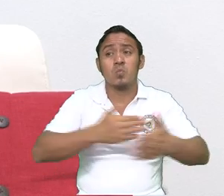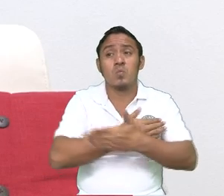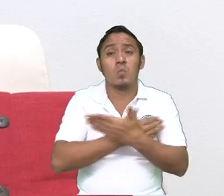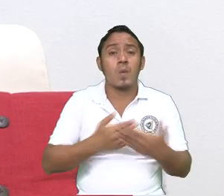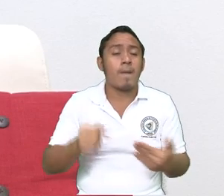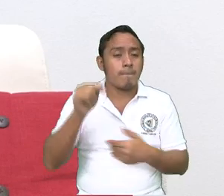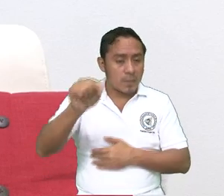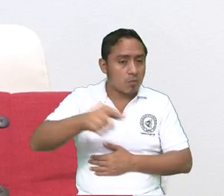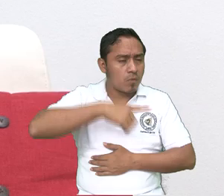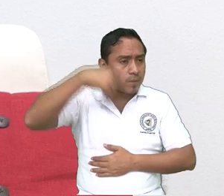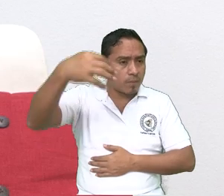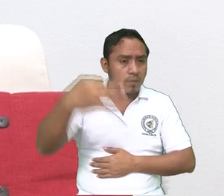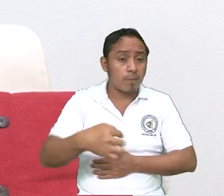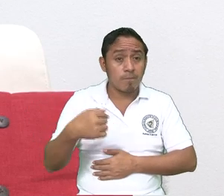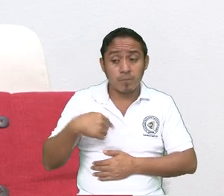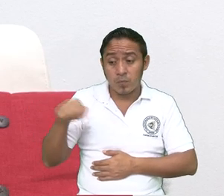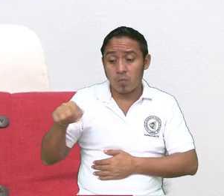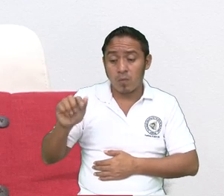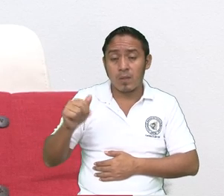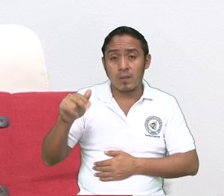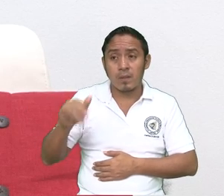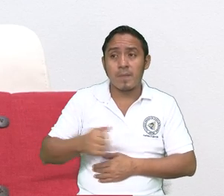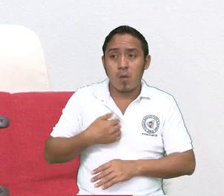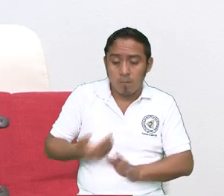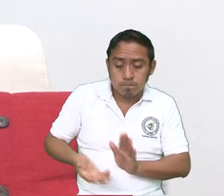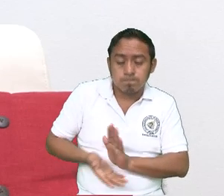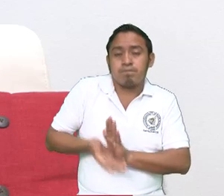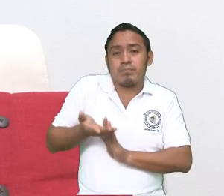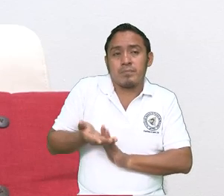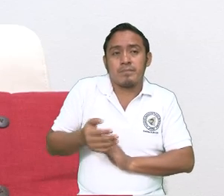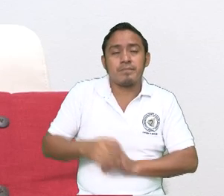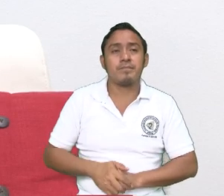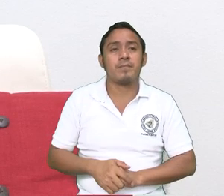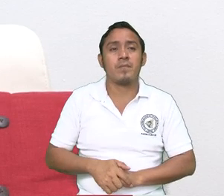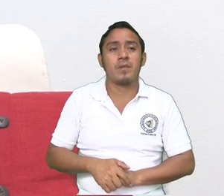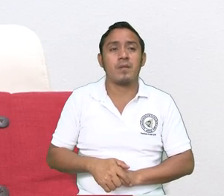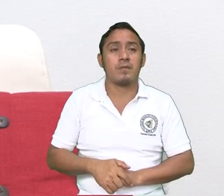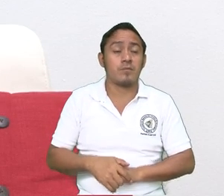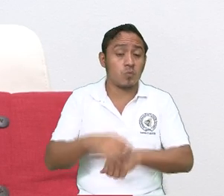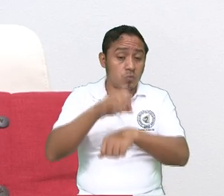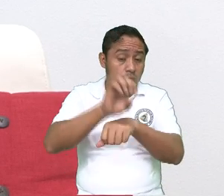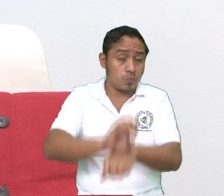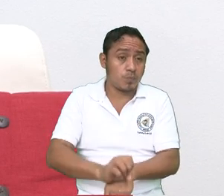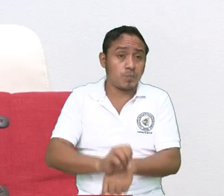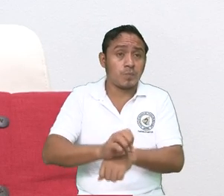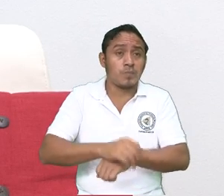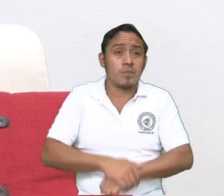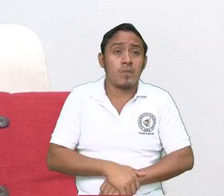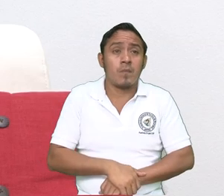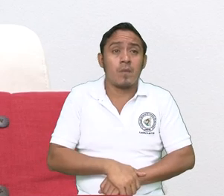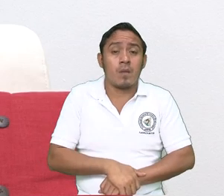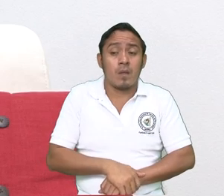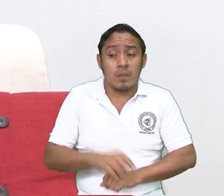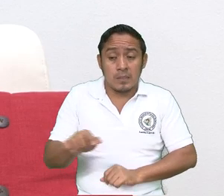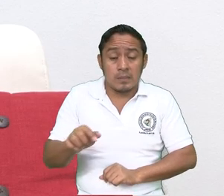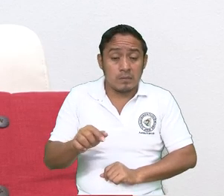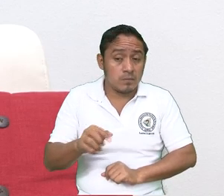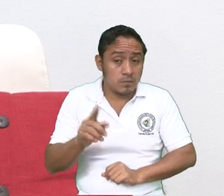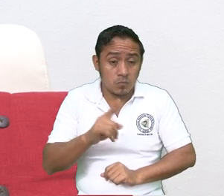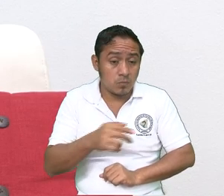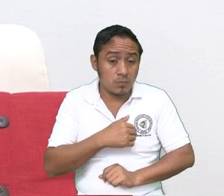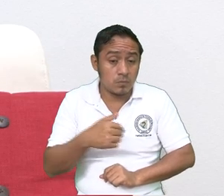diga de qué es o qué eso ayuda entonces pero si son son hábitos que no deberían ocurrir pero